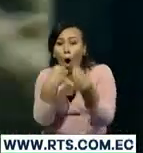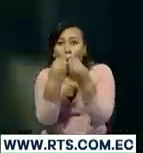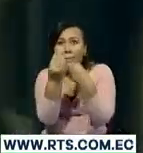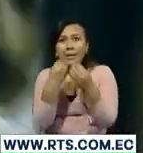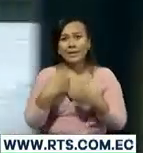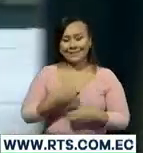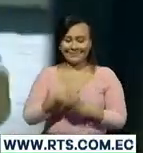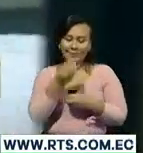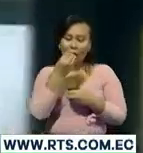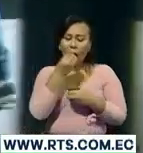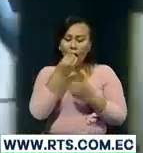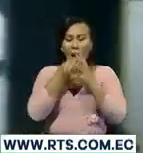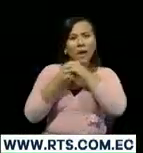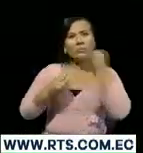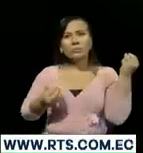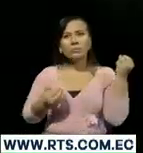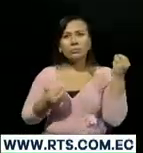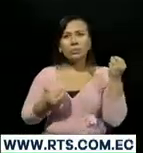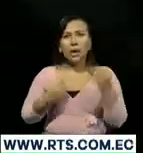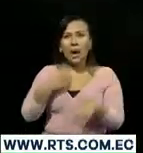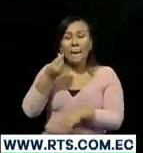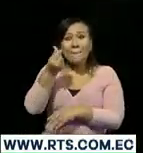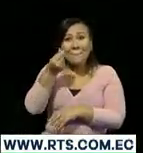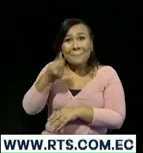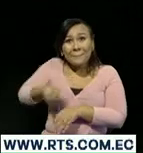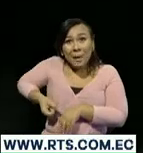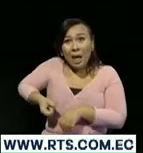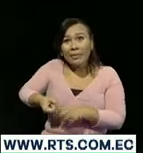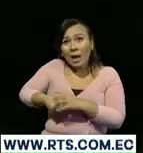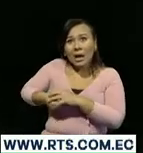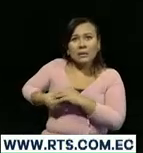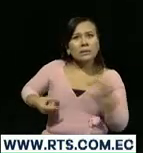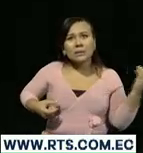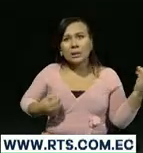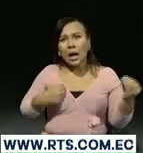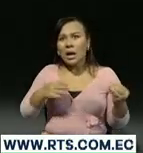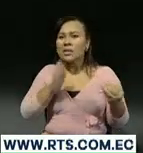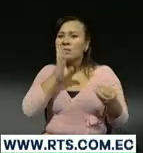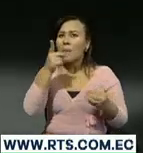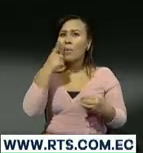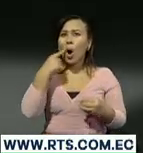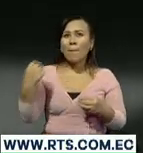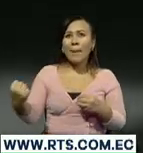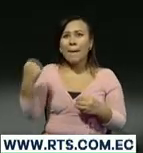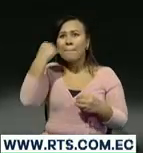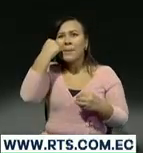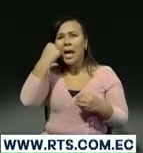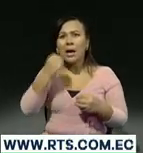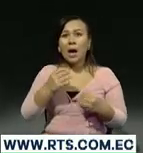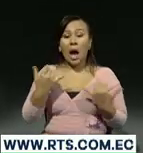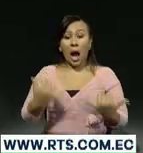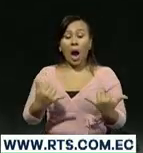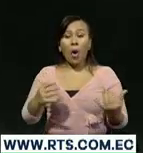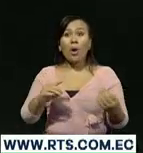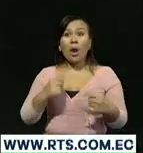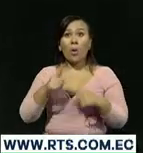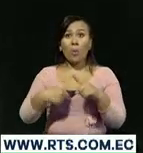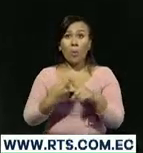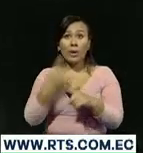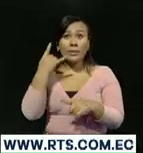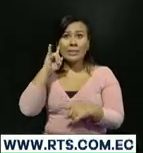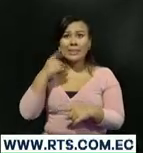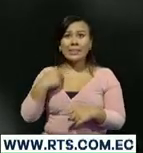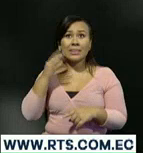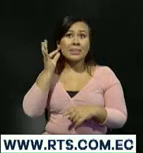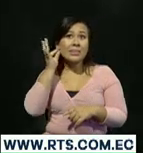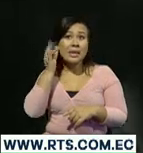le entregaba las monedas, la amenazaba con golpear. Que en esta ocasión las cosas pasaron a mayores cuando la pequeña se negó a